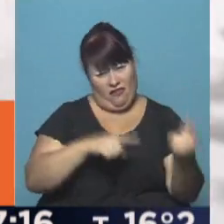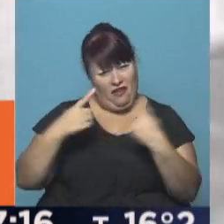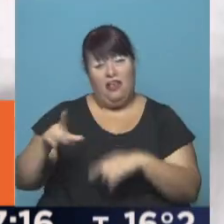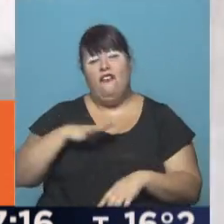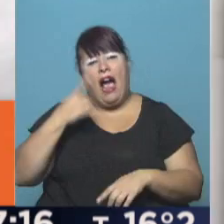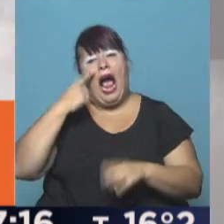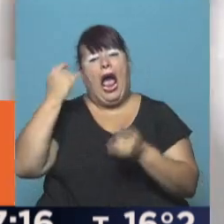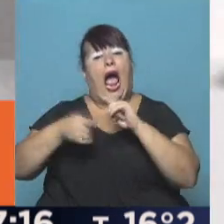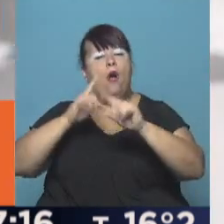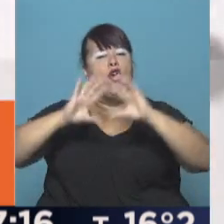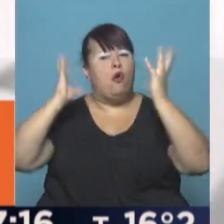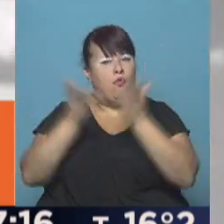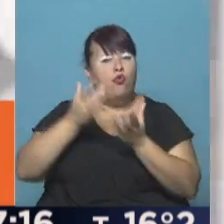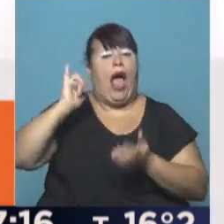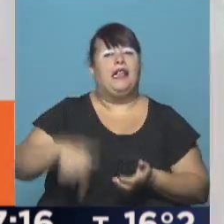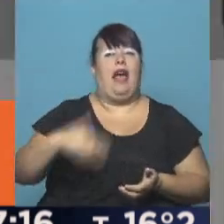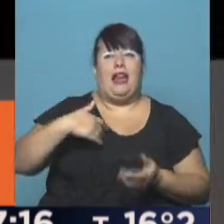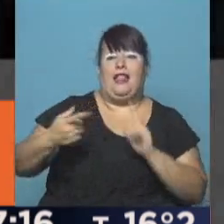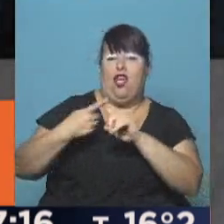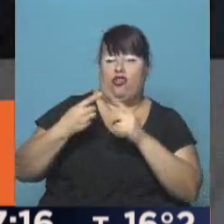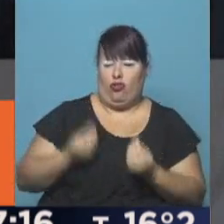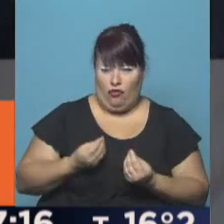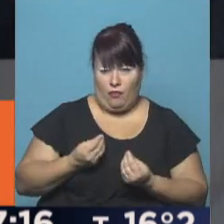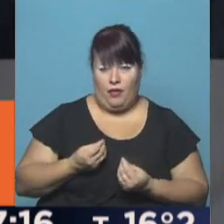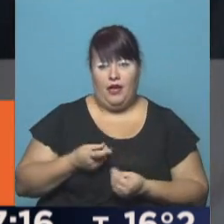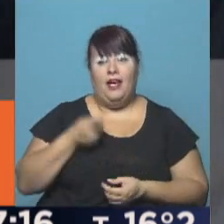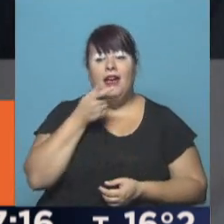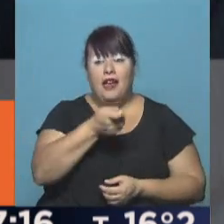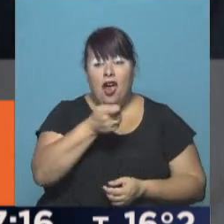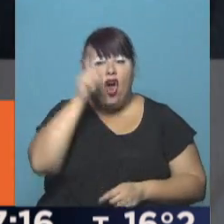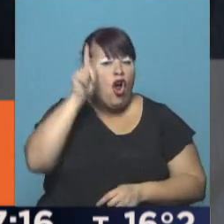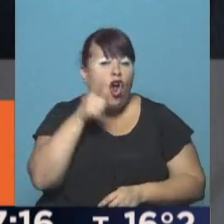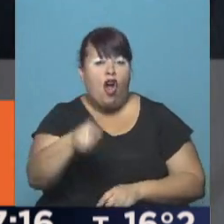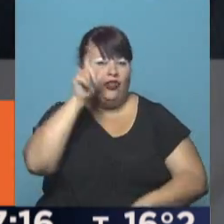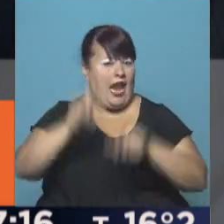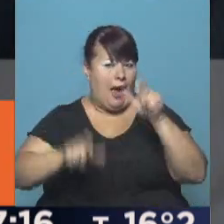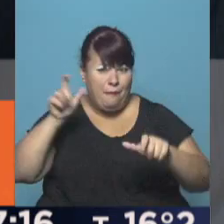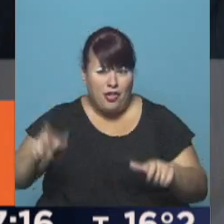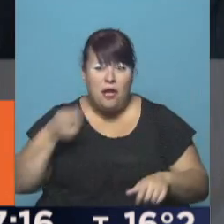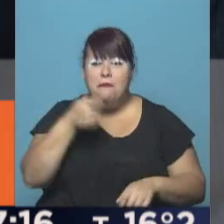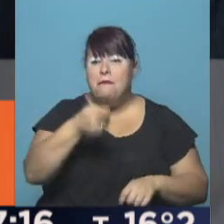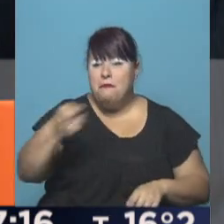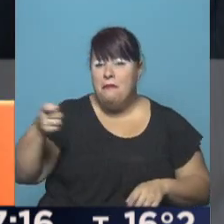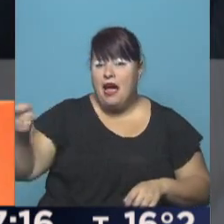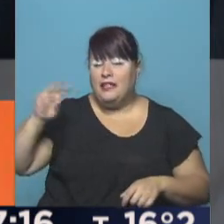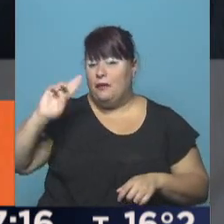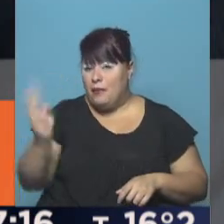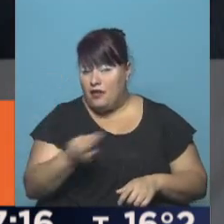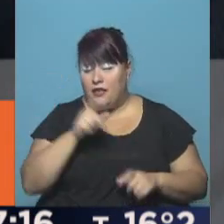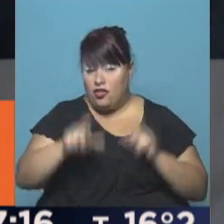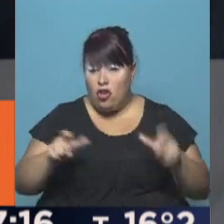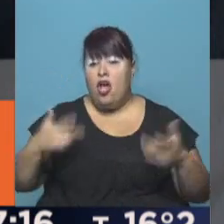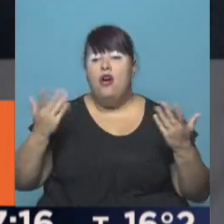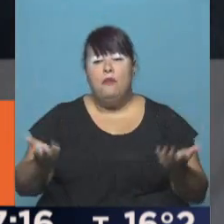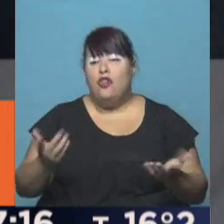compromisos internacionales asumidos por la argentina son crímenes contra la humanidad son crímenes de dio gente es